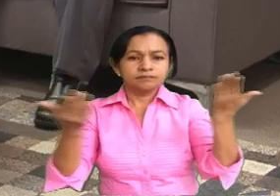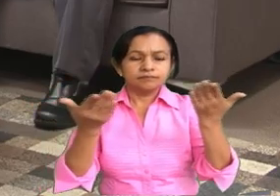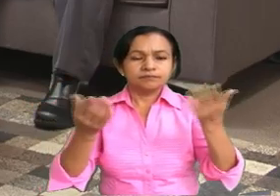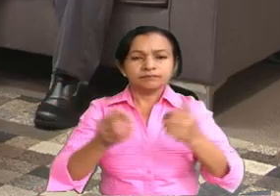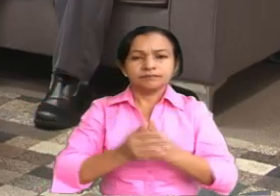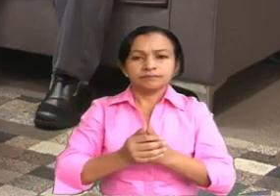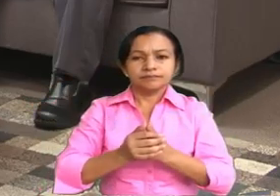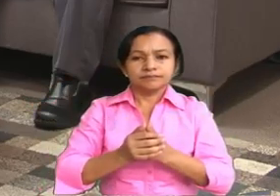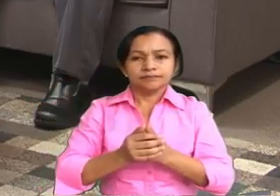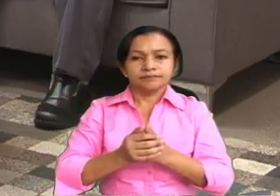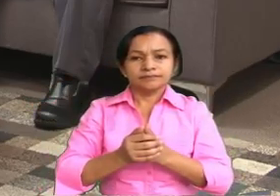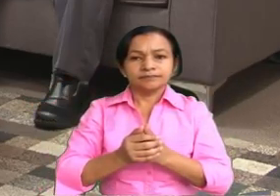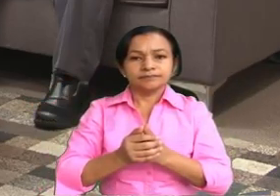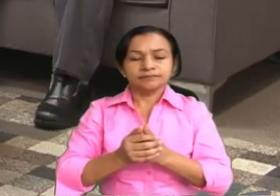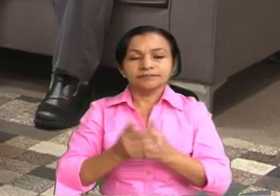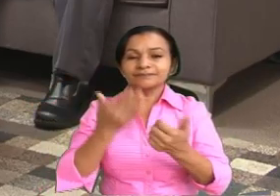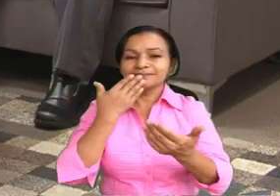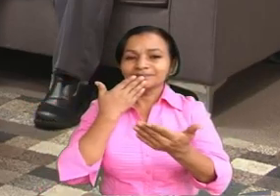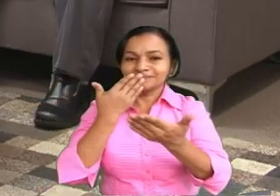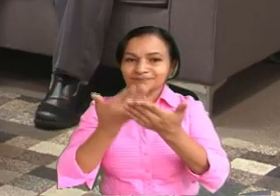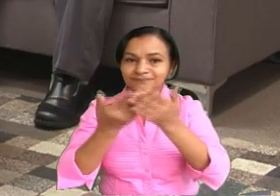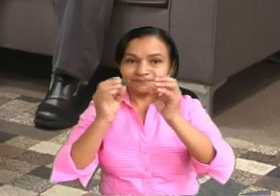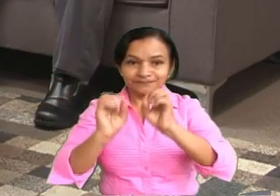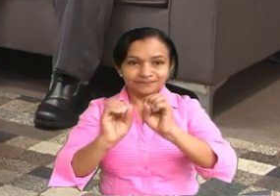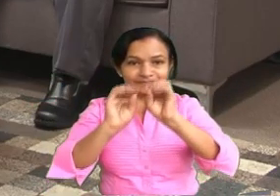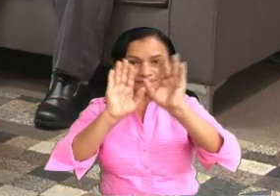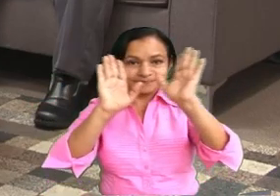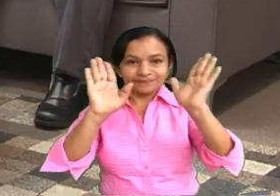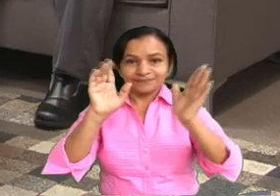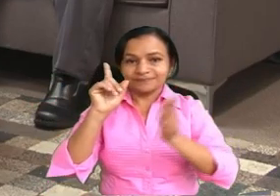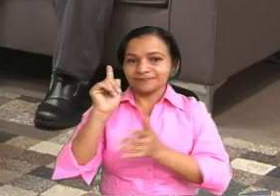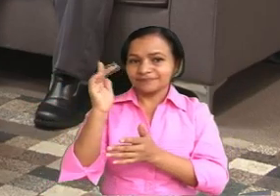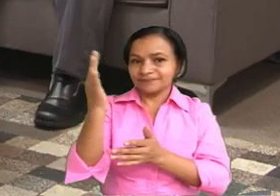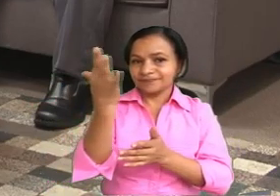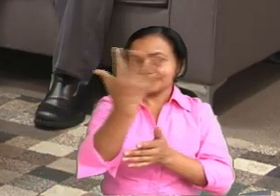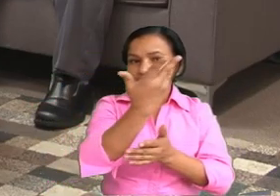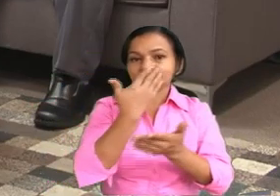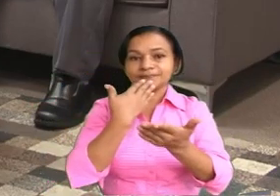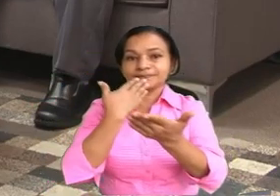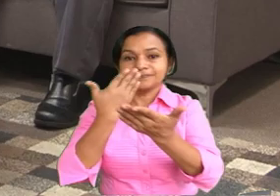Evelyn. Buenos días a todos y a todos, mi compañero aquí.